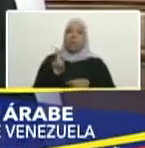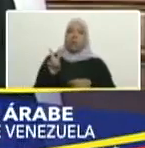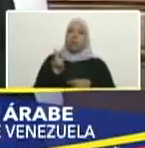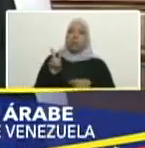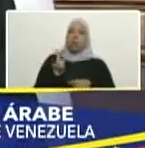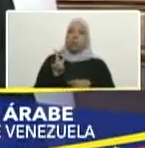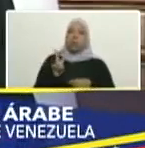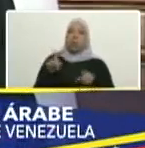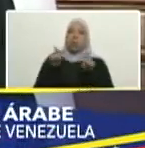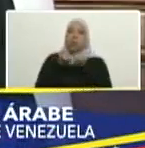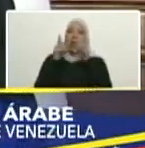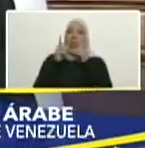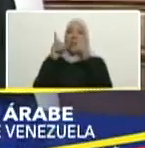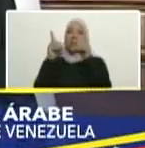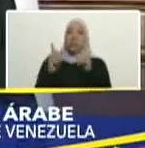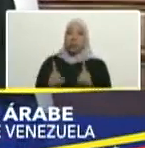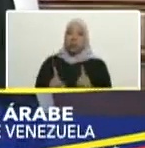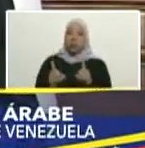decisiva,